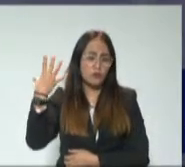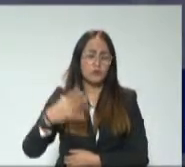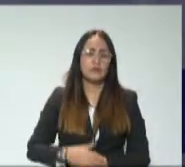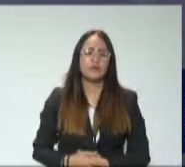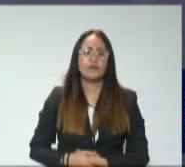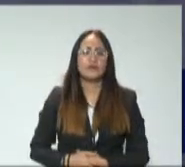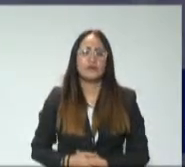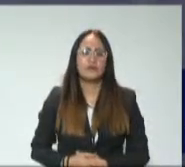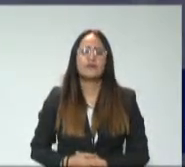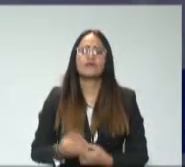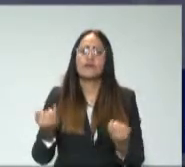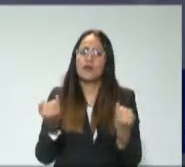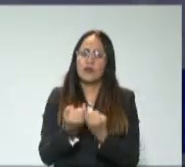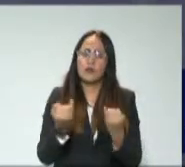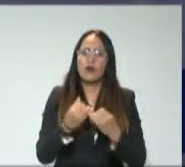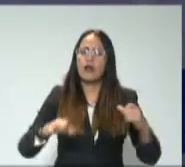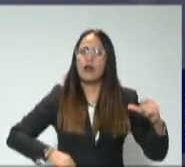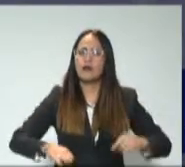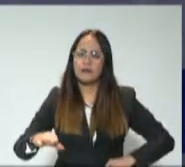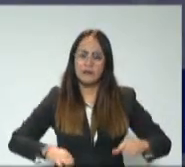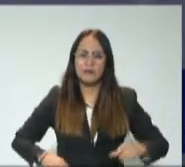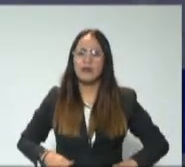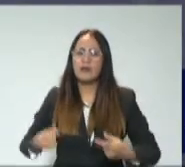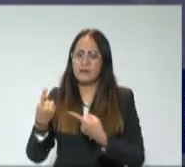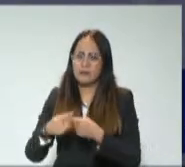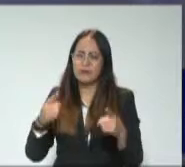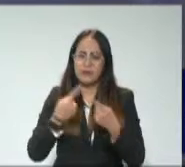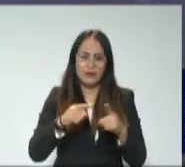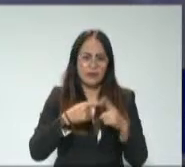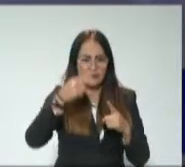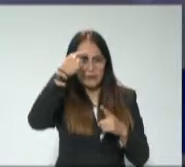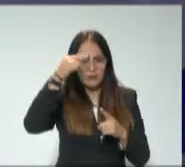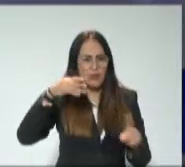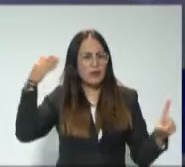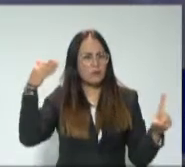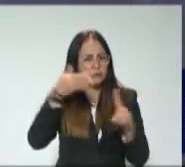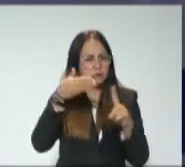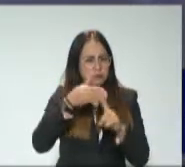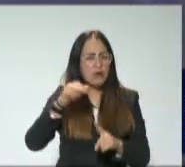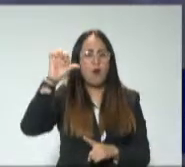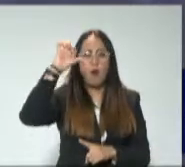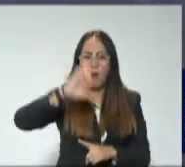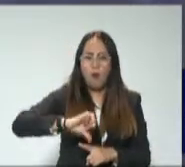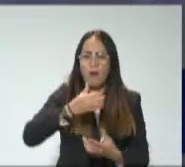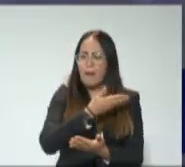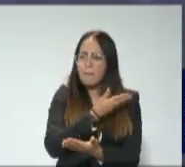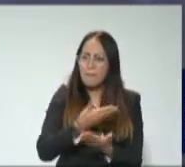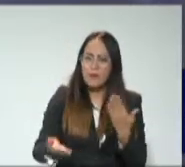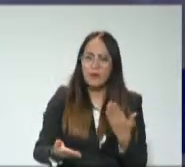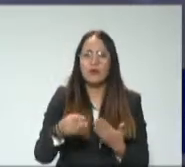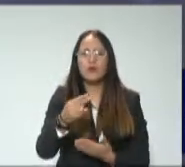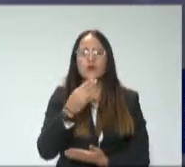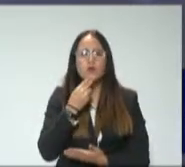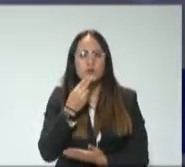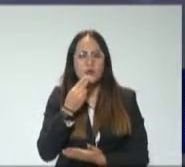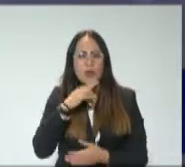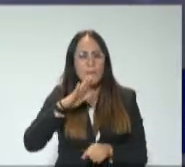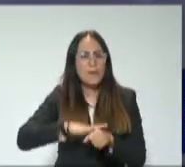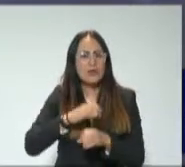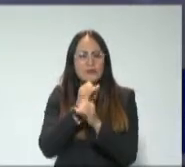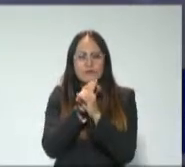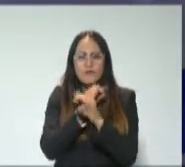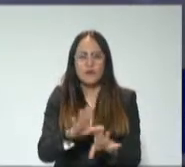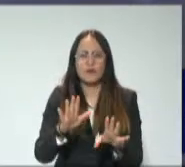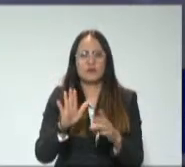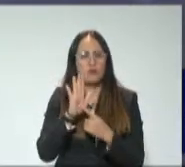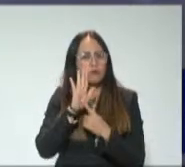diversas acciones encaminadas a impulsar hoy más que nunca la utilidad de la transparencia y el